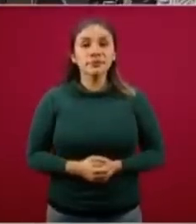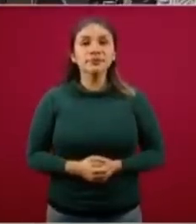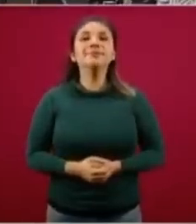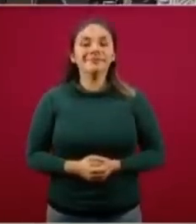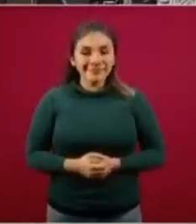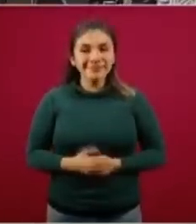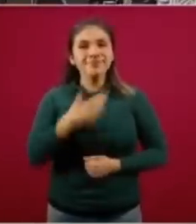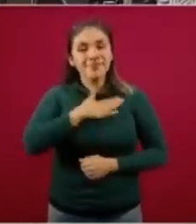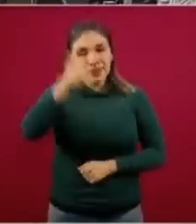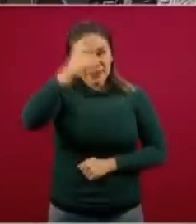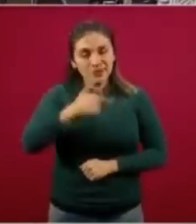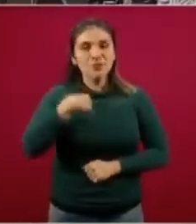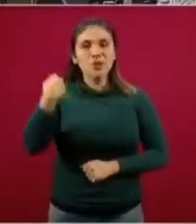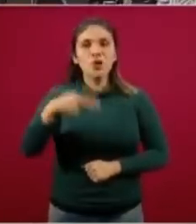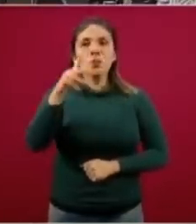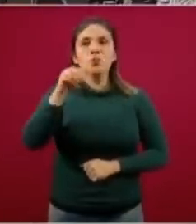gracias buenas noches gutiérrez